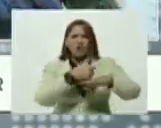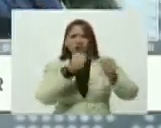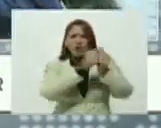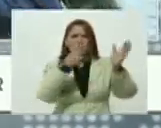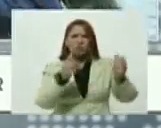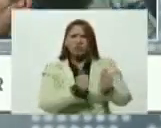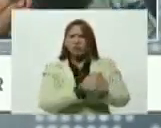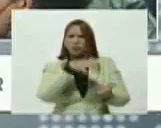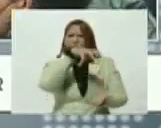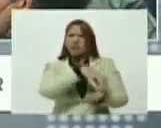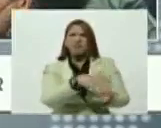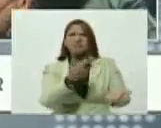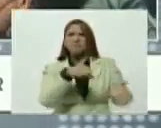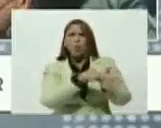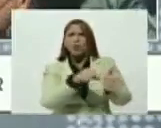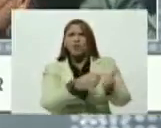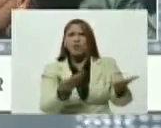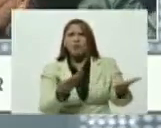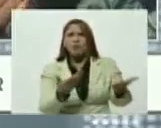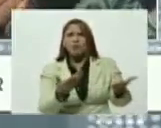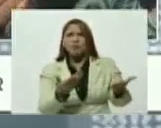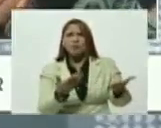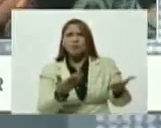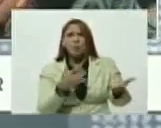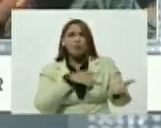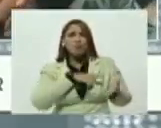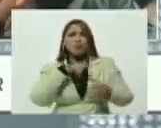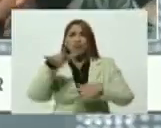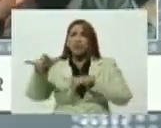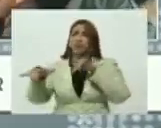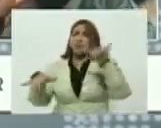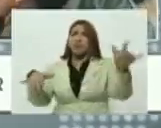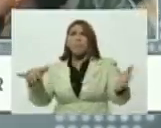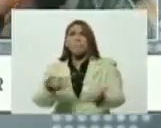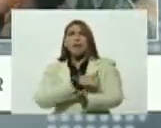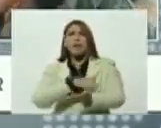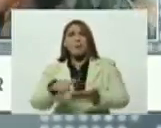Capriles estaba en Miami de vacaciones.